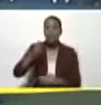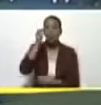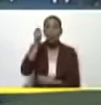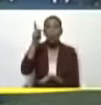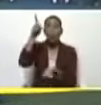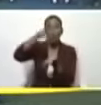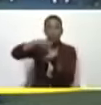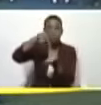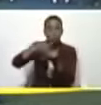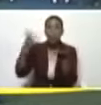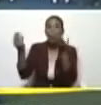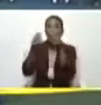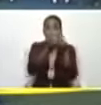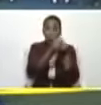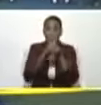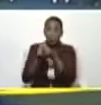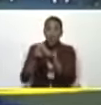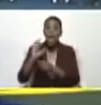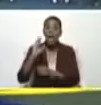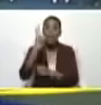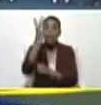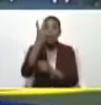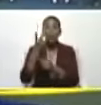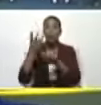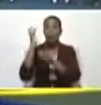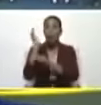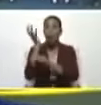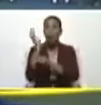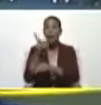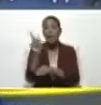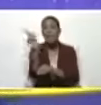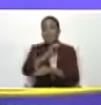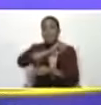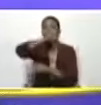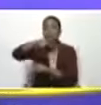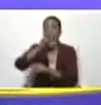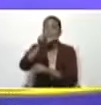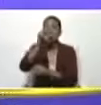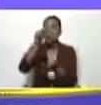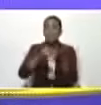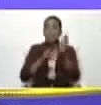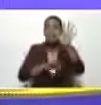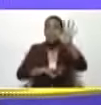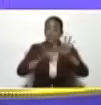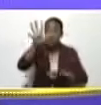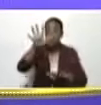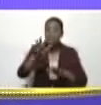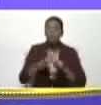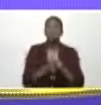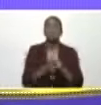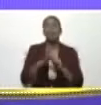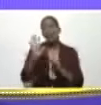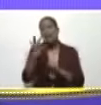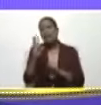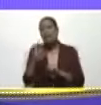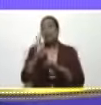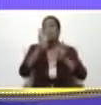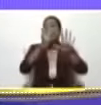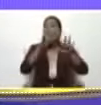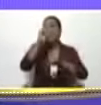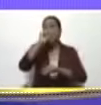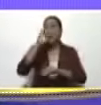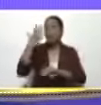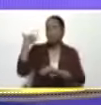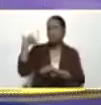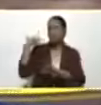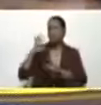participar con ustedes en el segundo congreso en el mes de julio 2015 hace 9